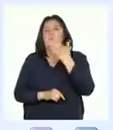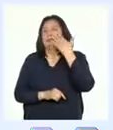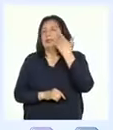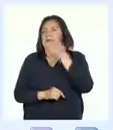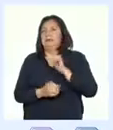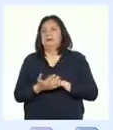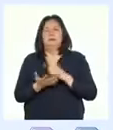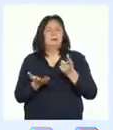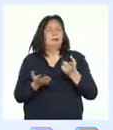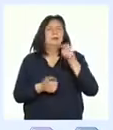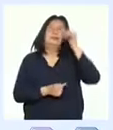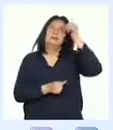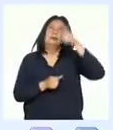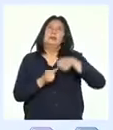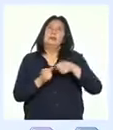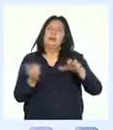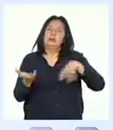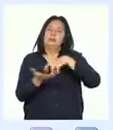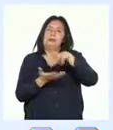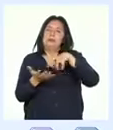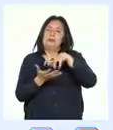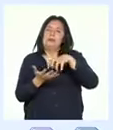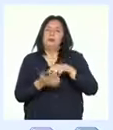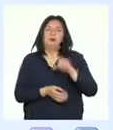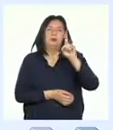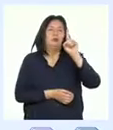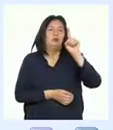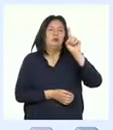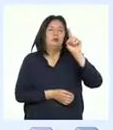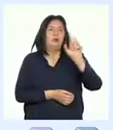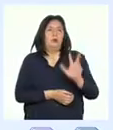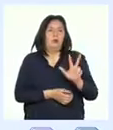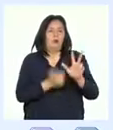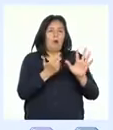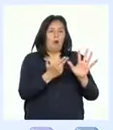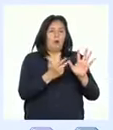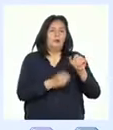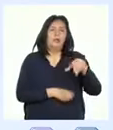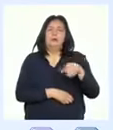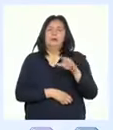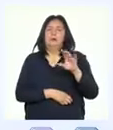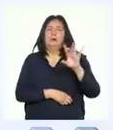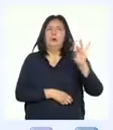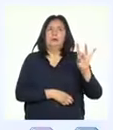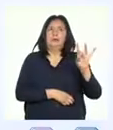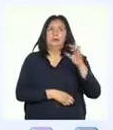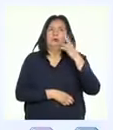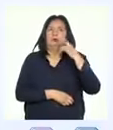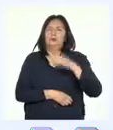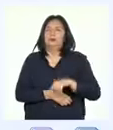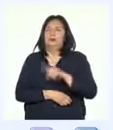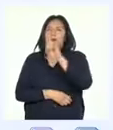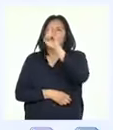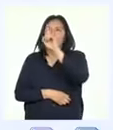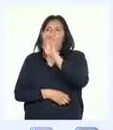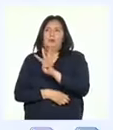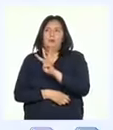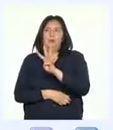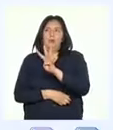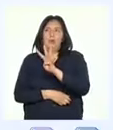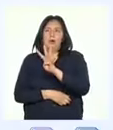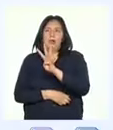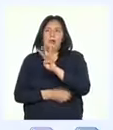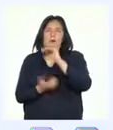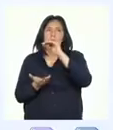blanca. Recordó que combinaron 1/8 de galón de pintura roja, 1/4 de